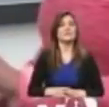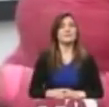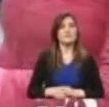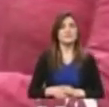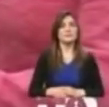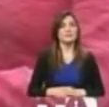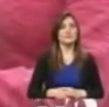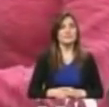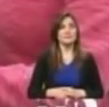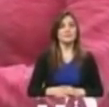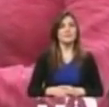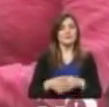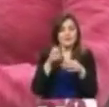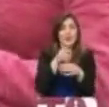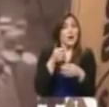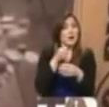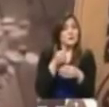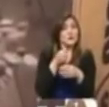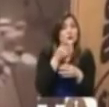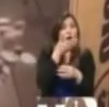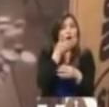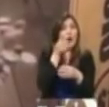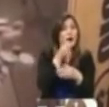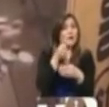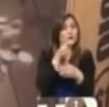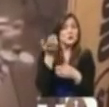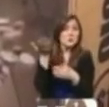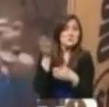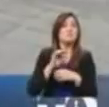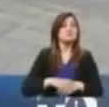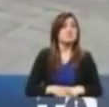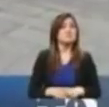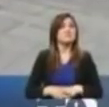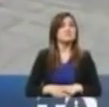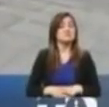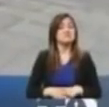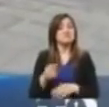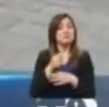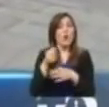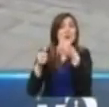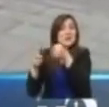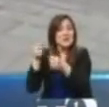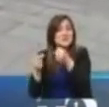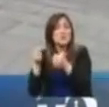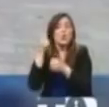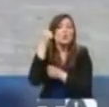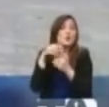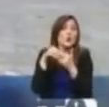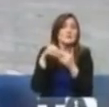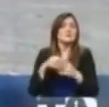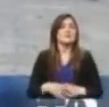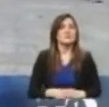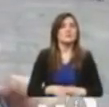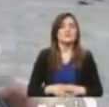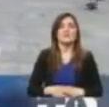Se puede encontrar desde cafecito al paso. Café, café, café. Capuchino, mocachino, café, café, a un dólar, café, café. Bien, bien,